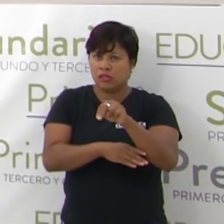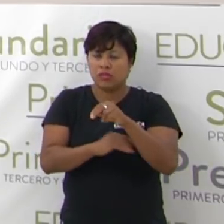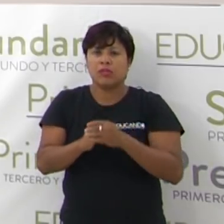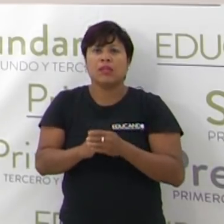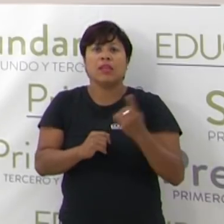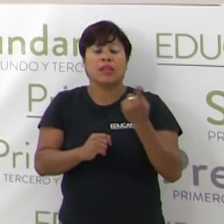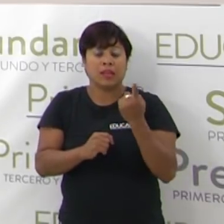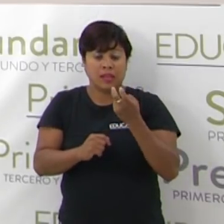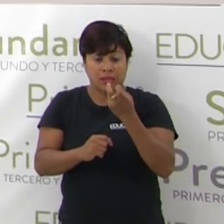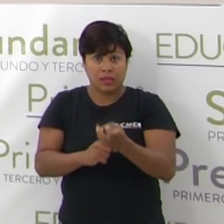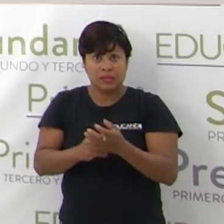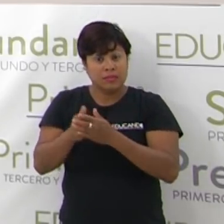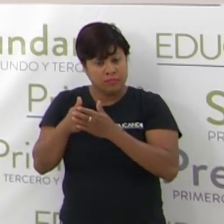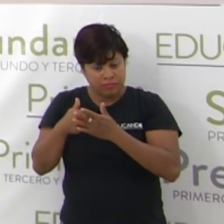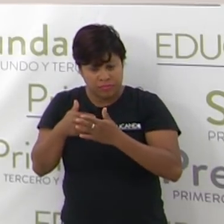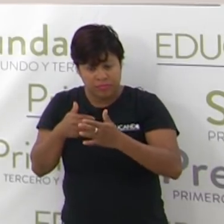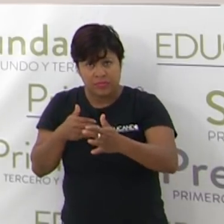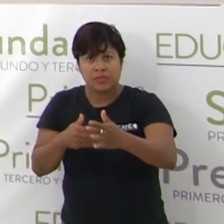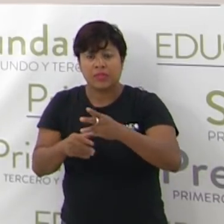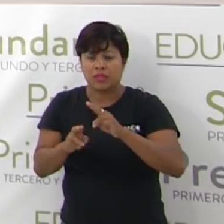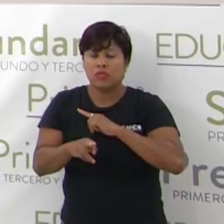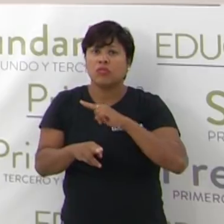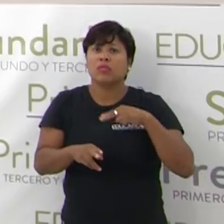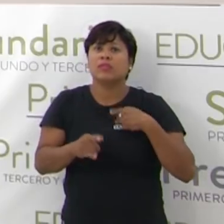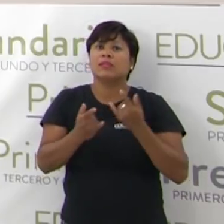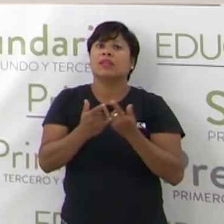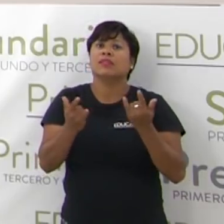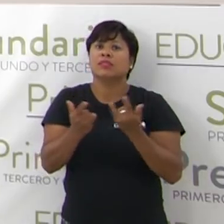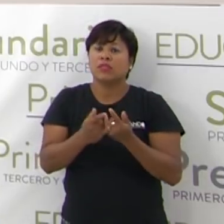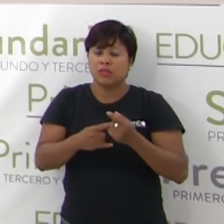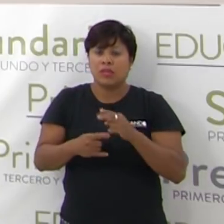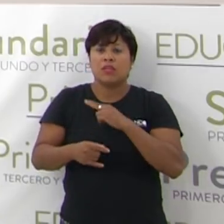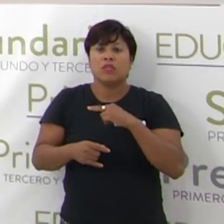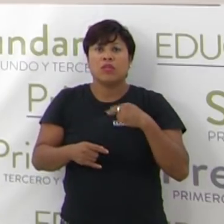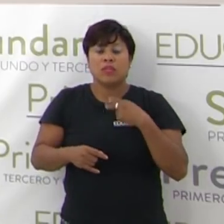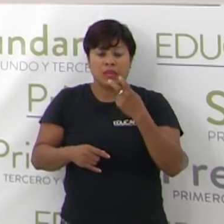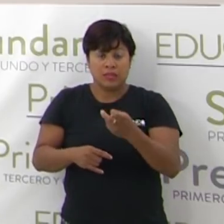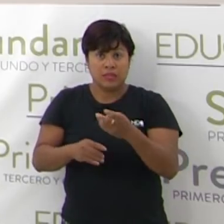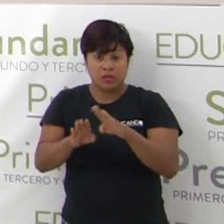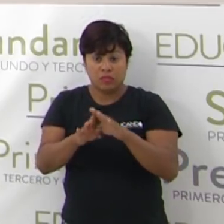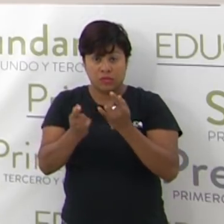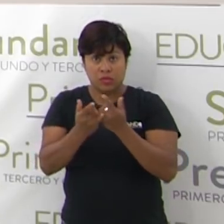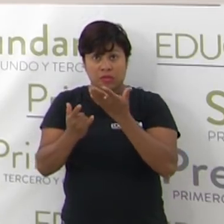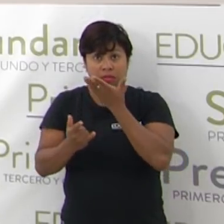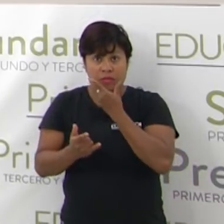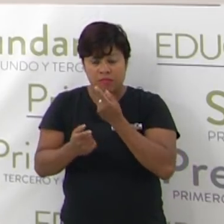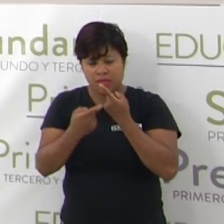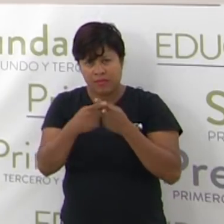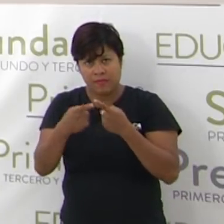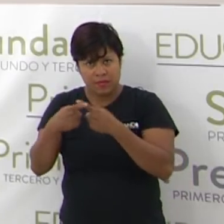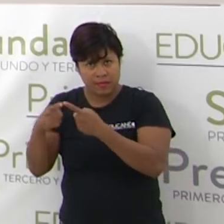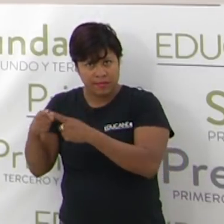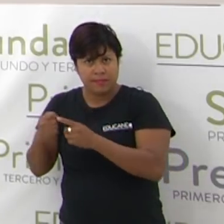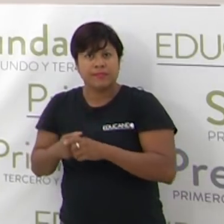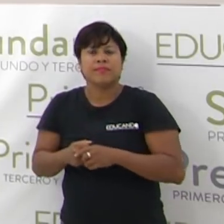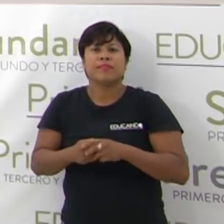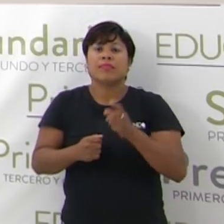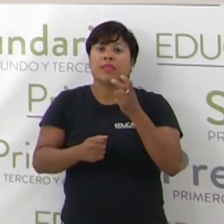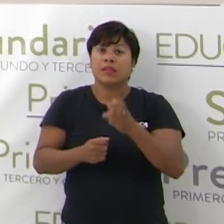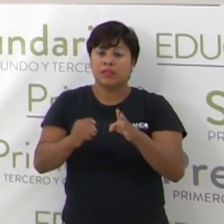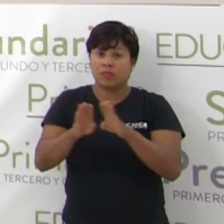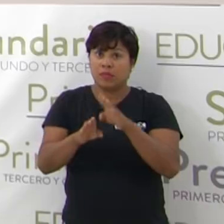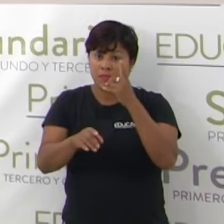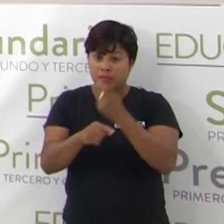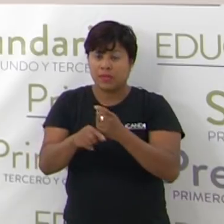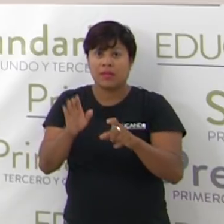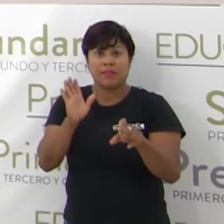ha desarrollado a lo largo de nuestra historia, a lo largo de la historia del hombre, de diferentes maneras. Así que la primera imagen